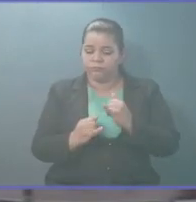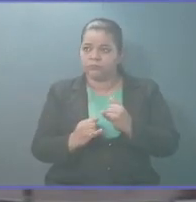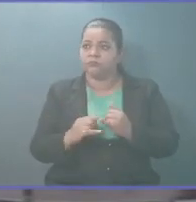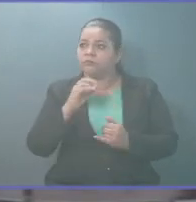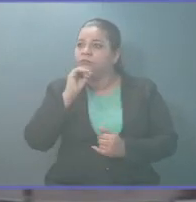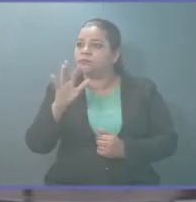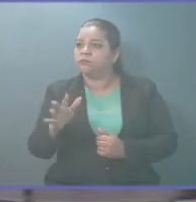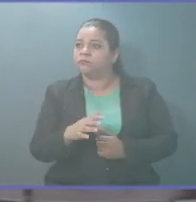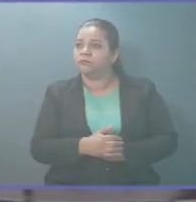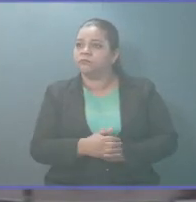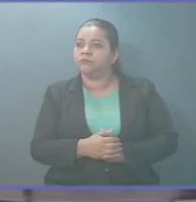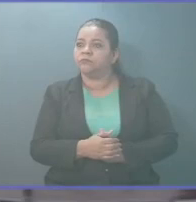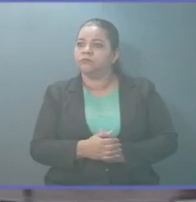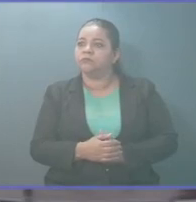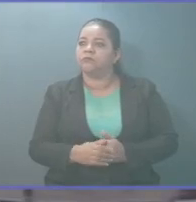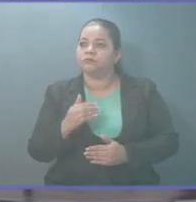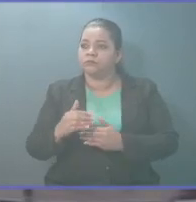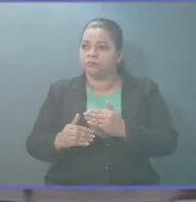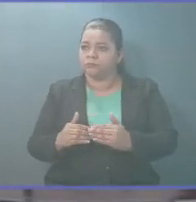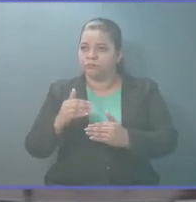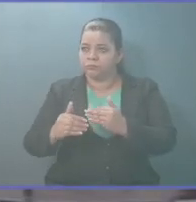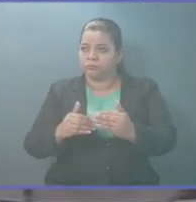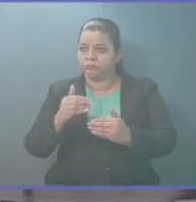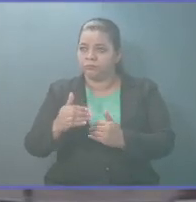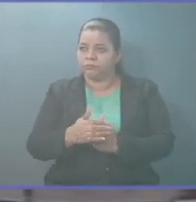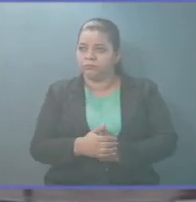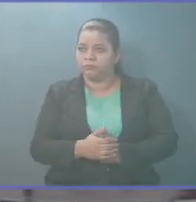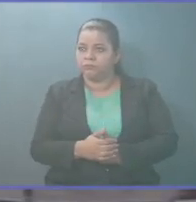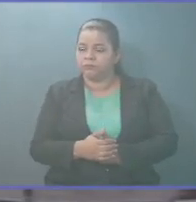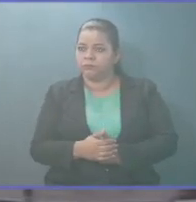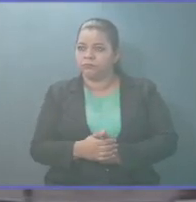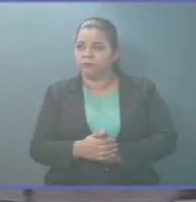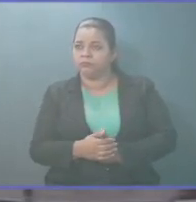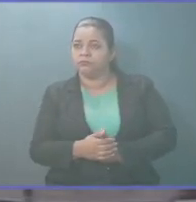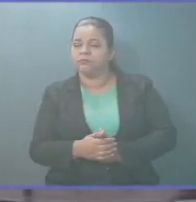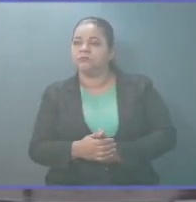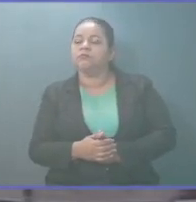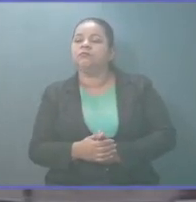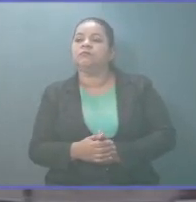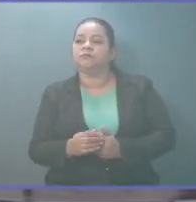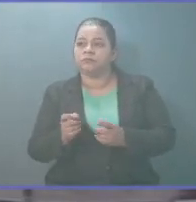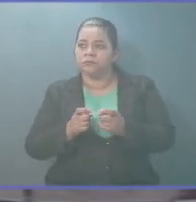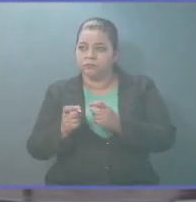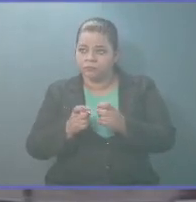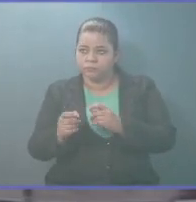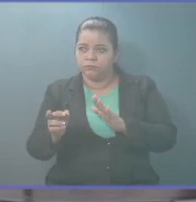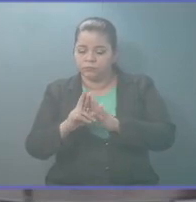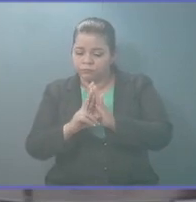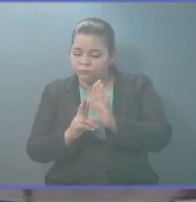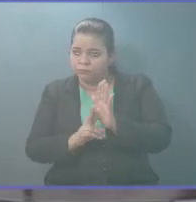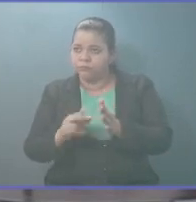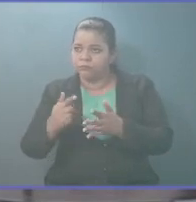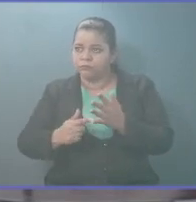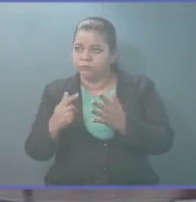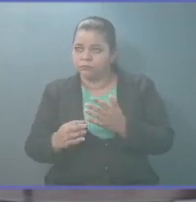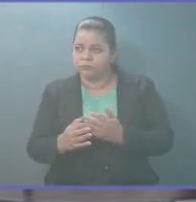que el proceso será regulado en el reglamento de la ley. Ahí